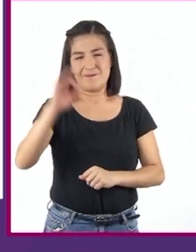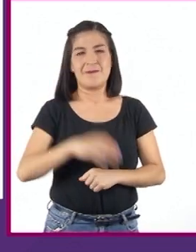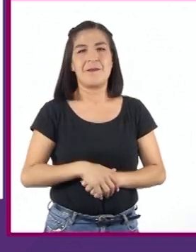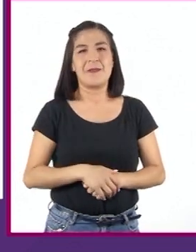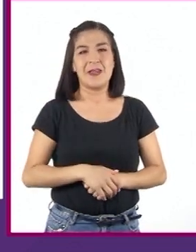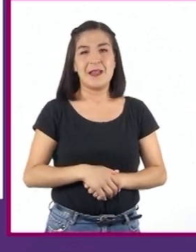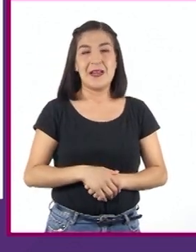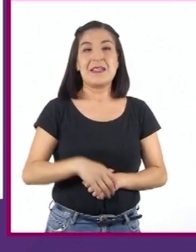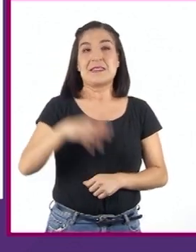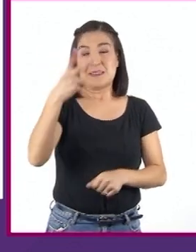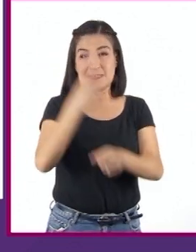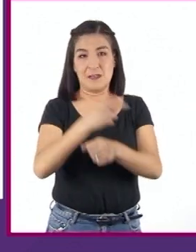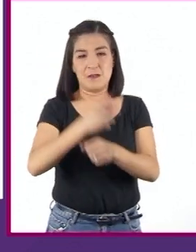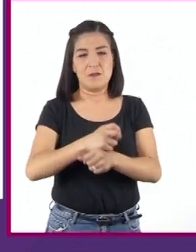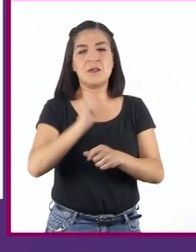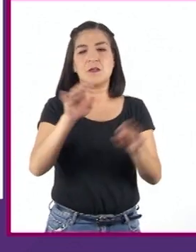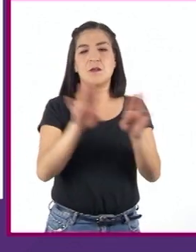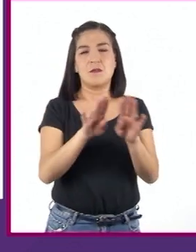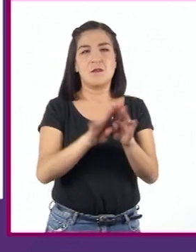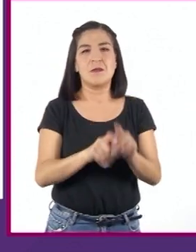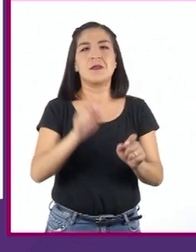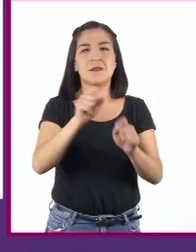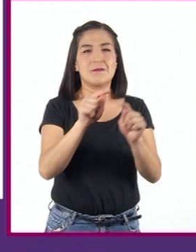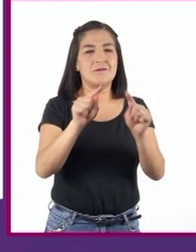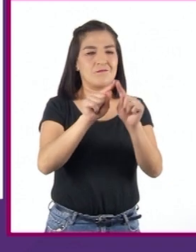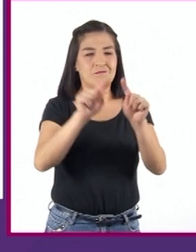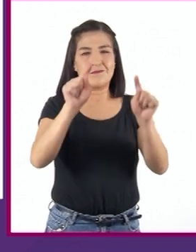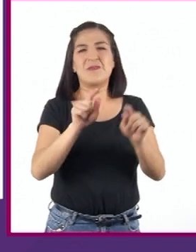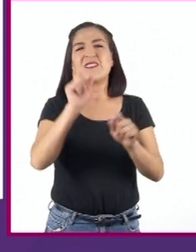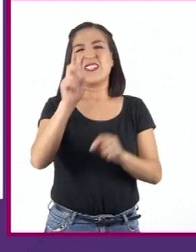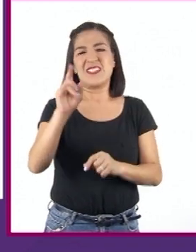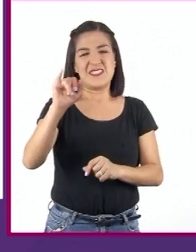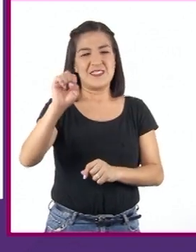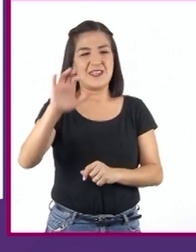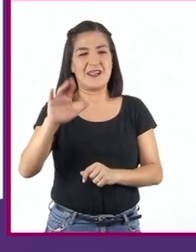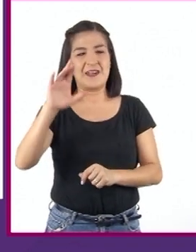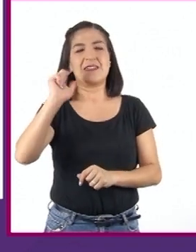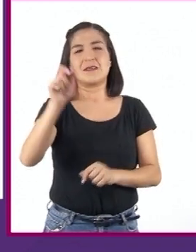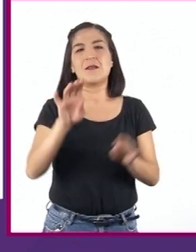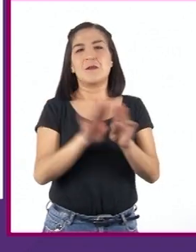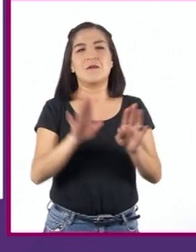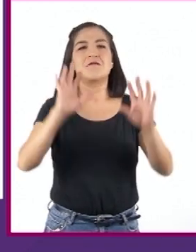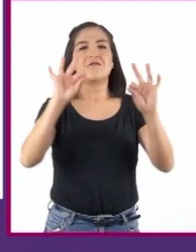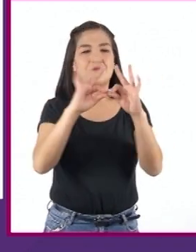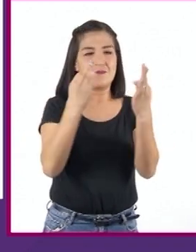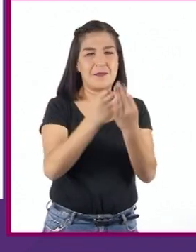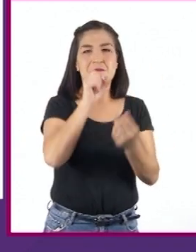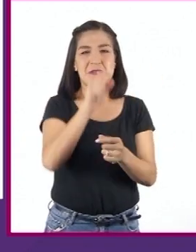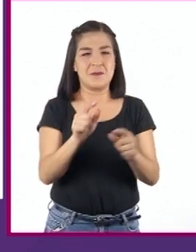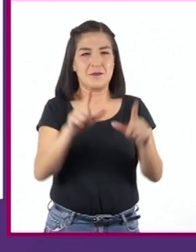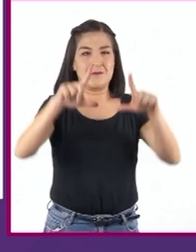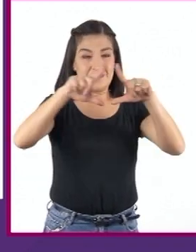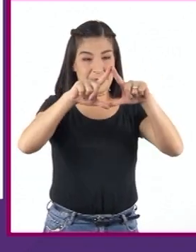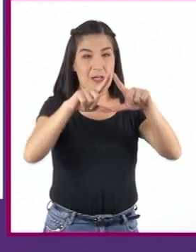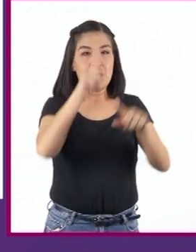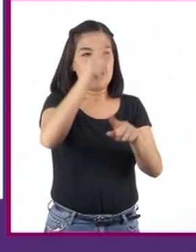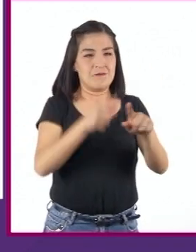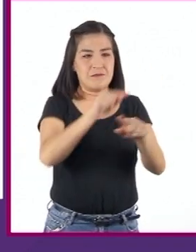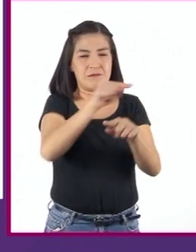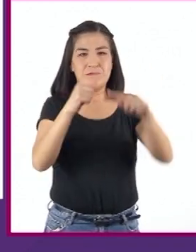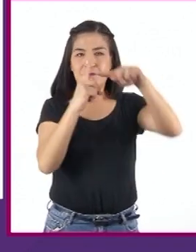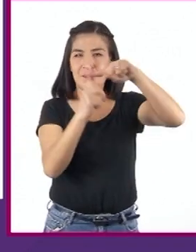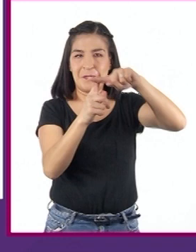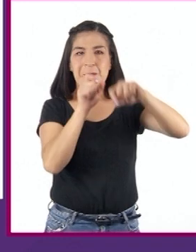Segundo, se bisecan. Significa que ambas se intersecan en su punto medio.